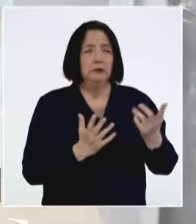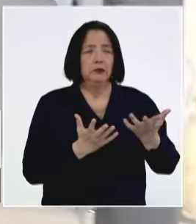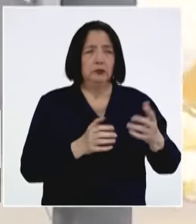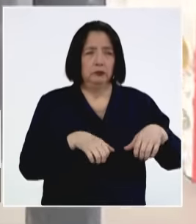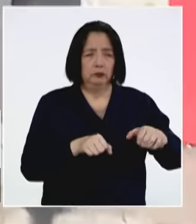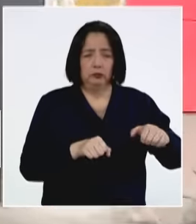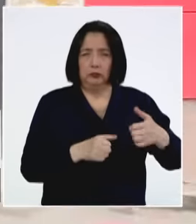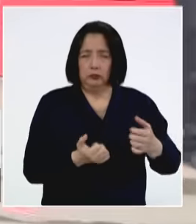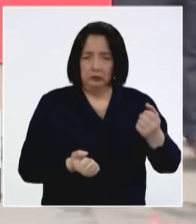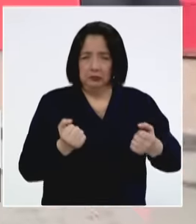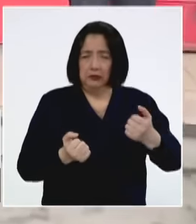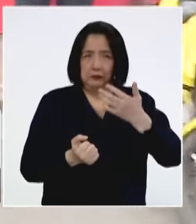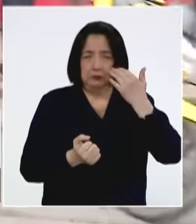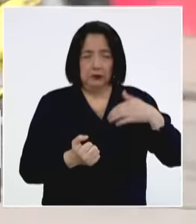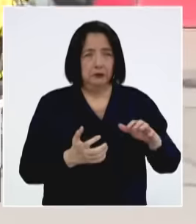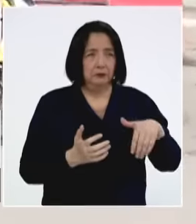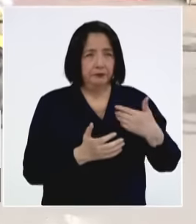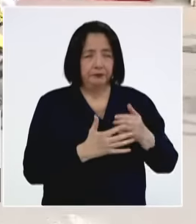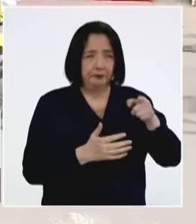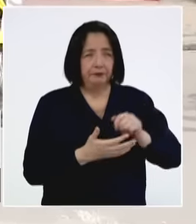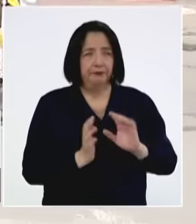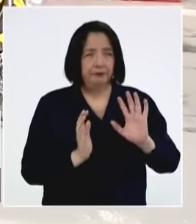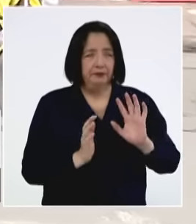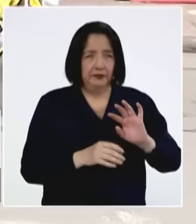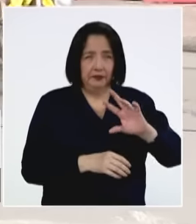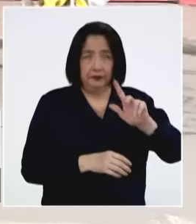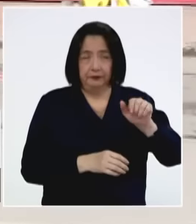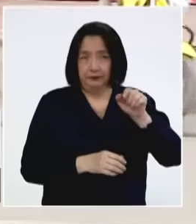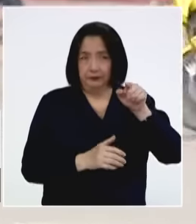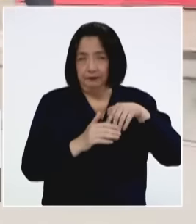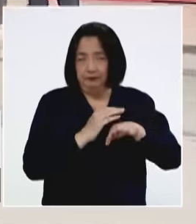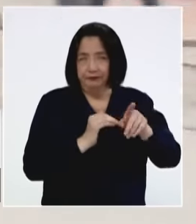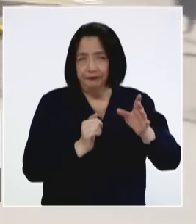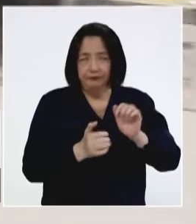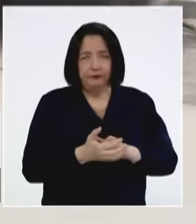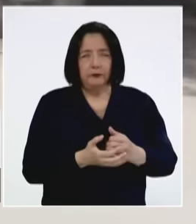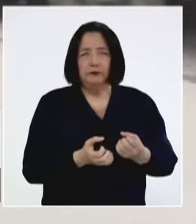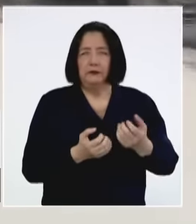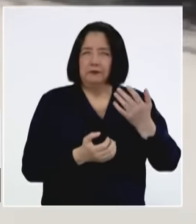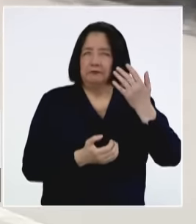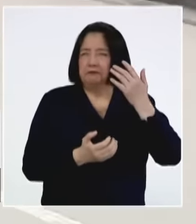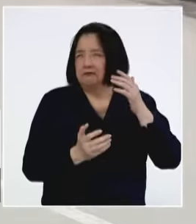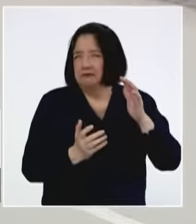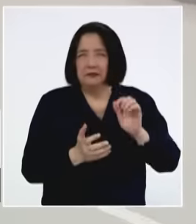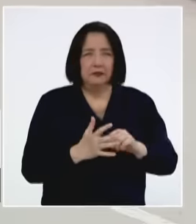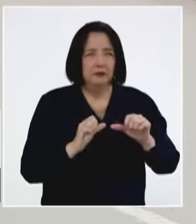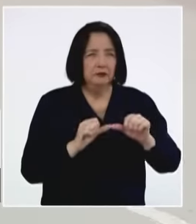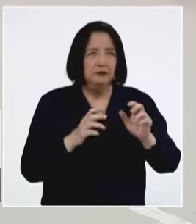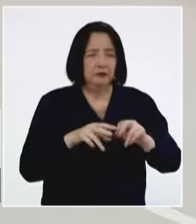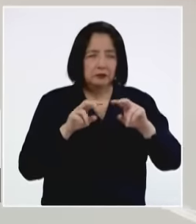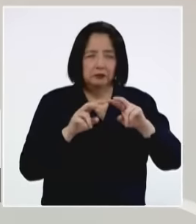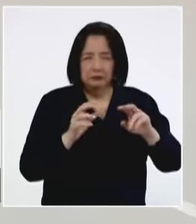una moto, una camioneta blanca, para poder realizar el robo. De hasta el momento todavía se continúa realizando